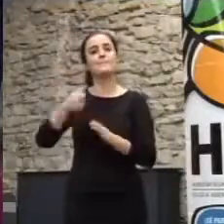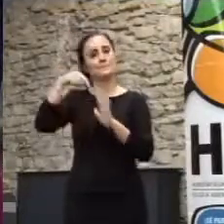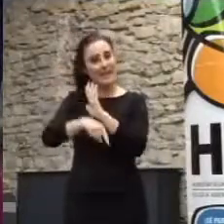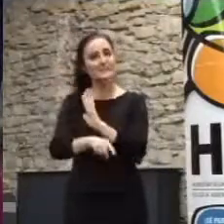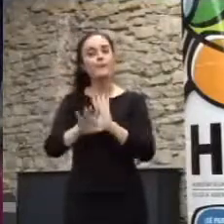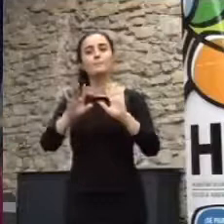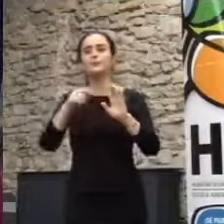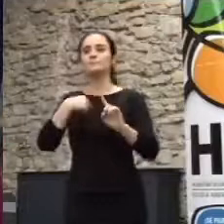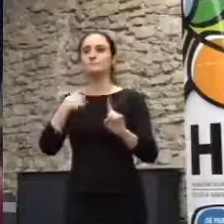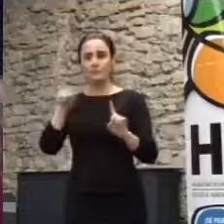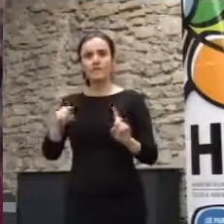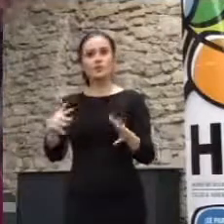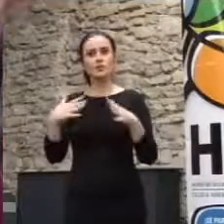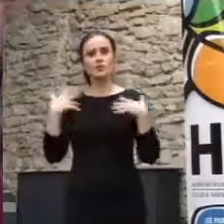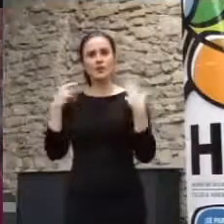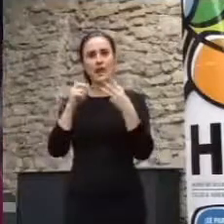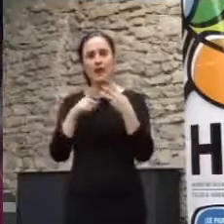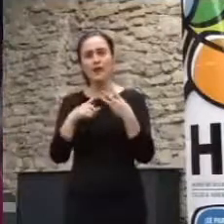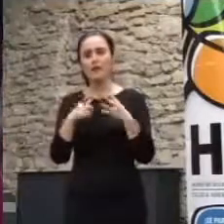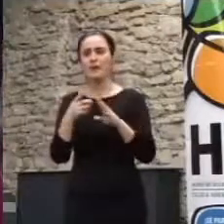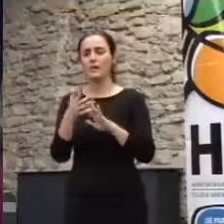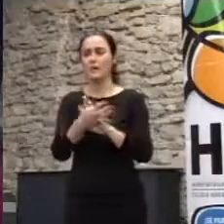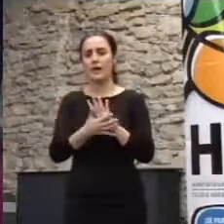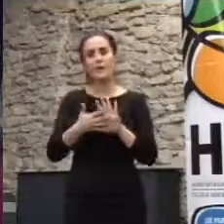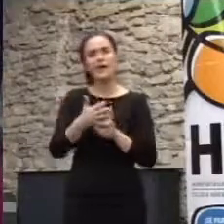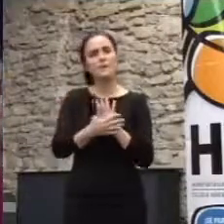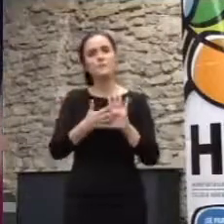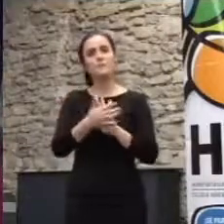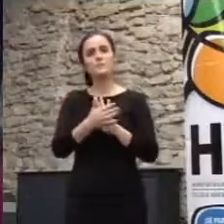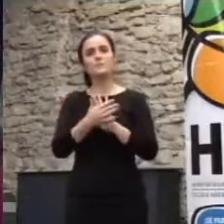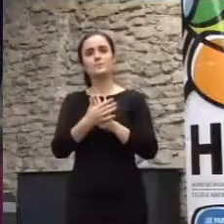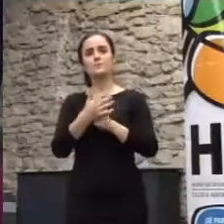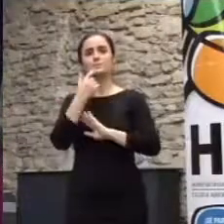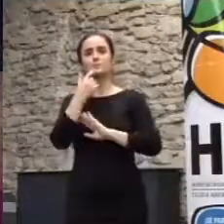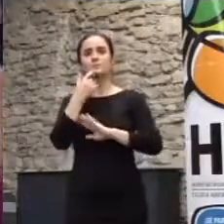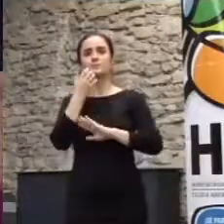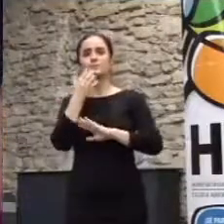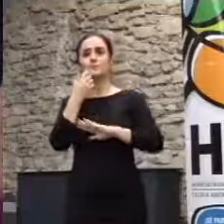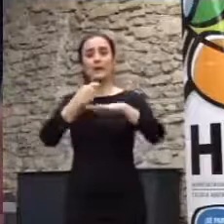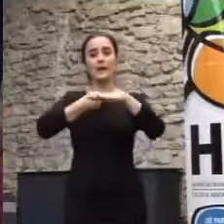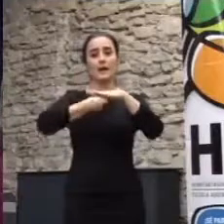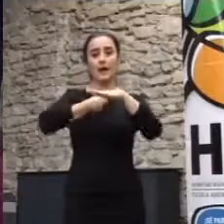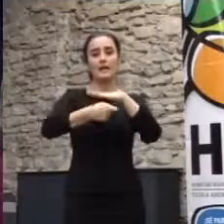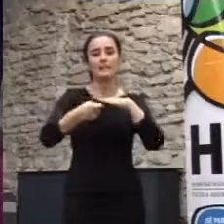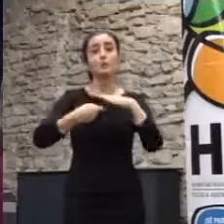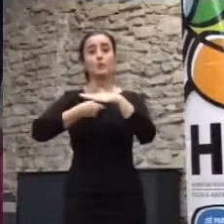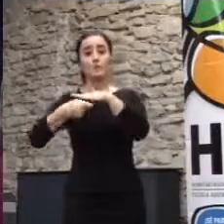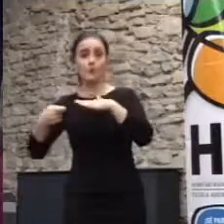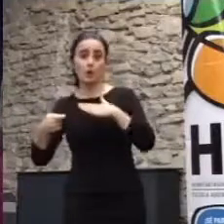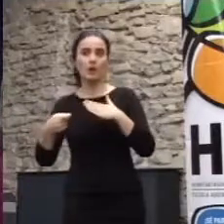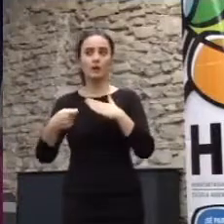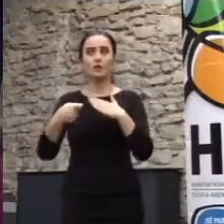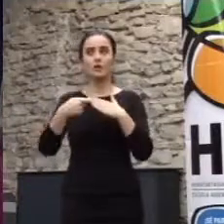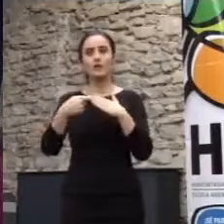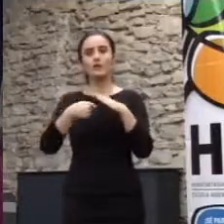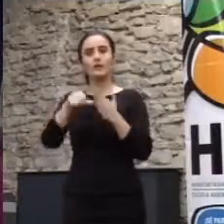luego me ha sorprendido también cuando se ha dicho que Gasteiz, o Vitoria, como queráis, o Vitoria-Gasteiz, es una